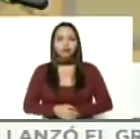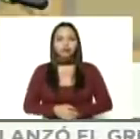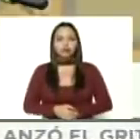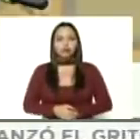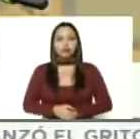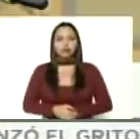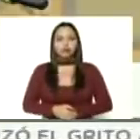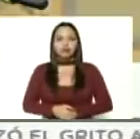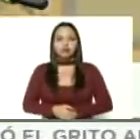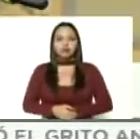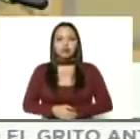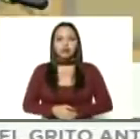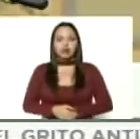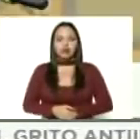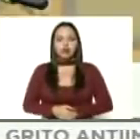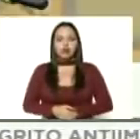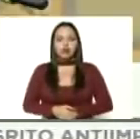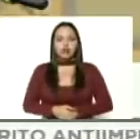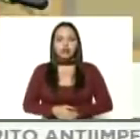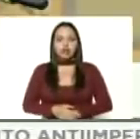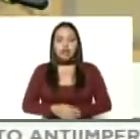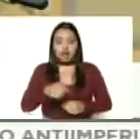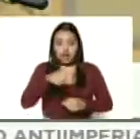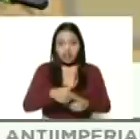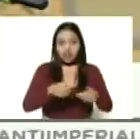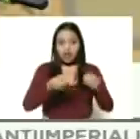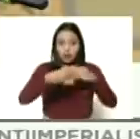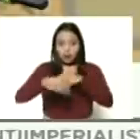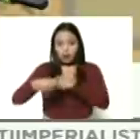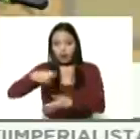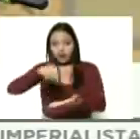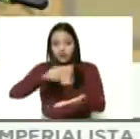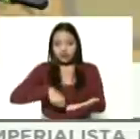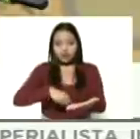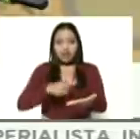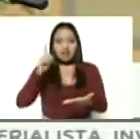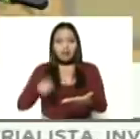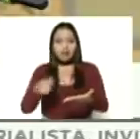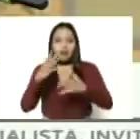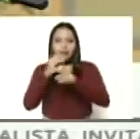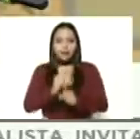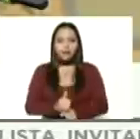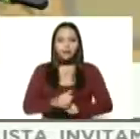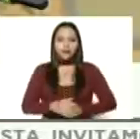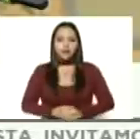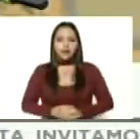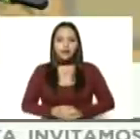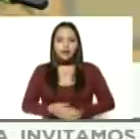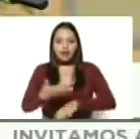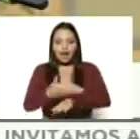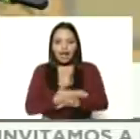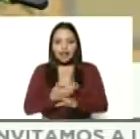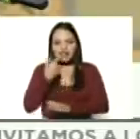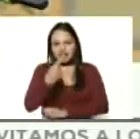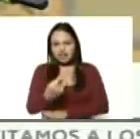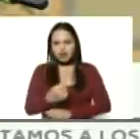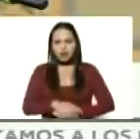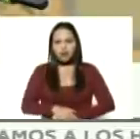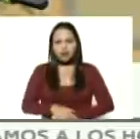no solamente por esta firma, sino que también esperamos, como usted lo dijo hace algunos